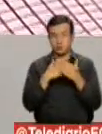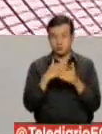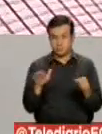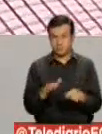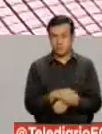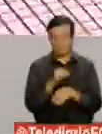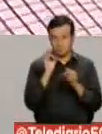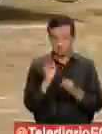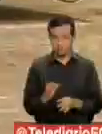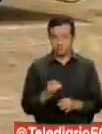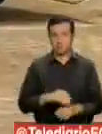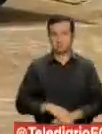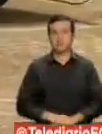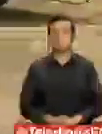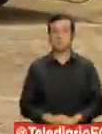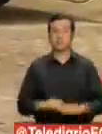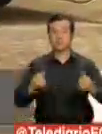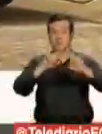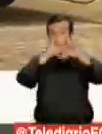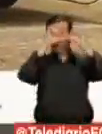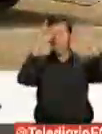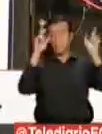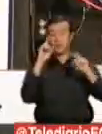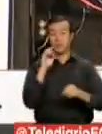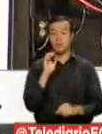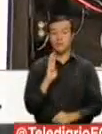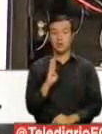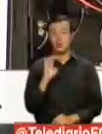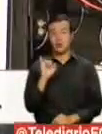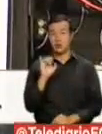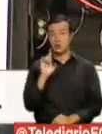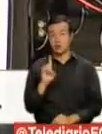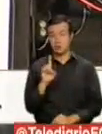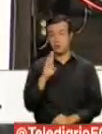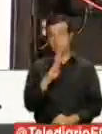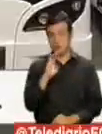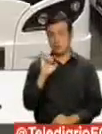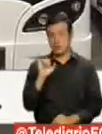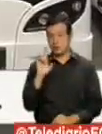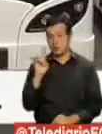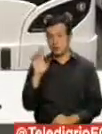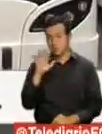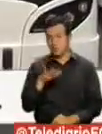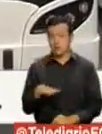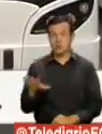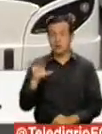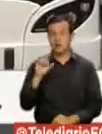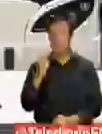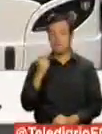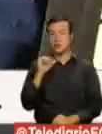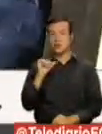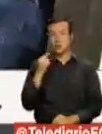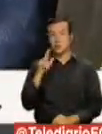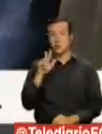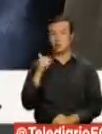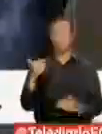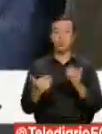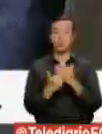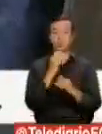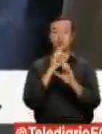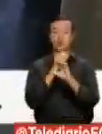lista. La empresa BLD actualmente se encuentra equipando en sus talleres en el cantón Yaguachi los buses